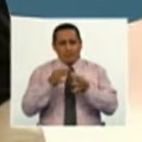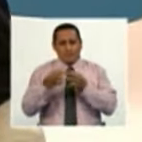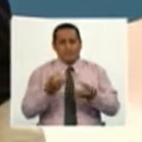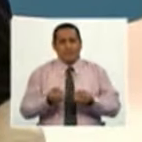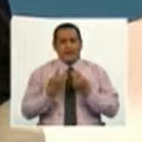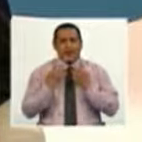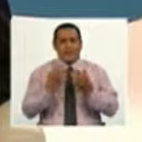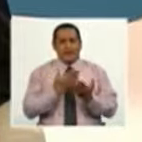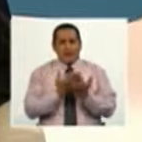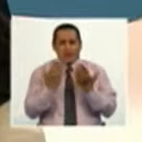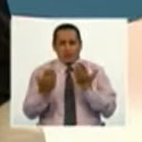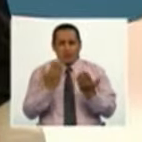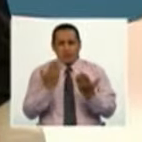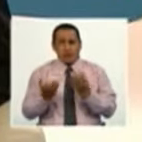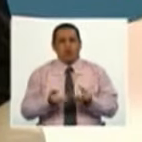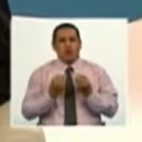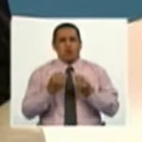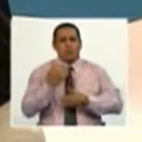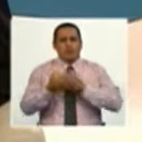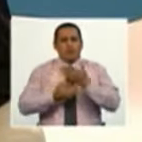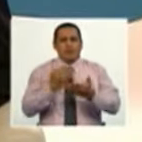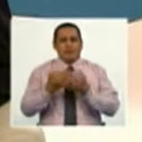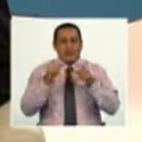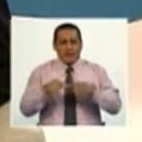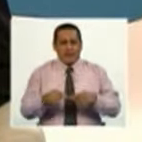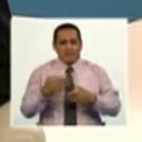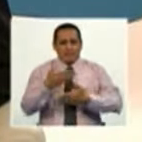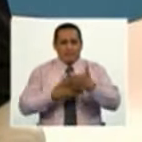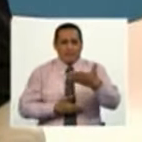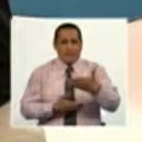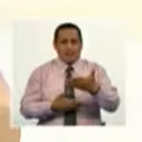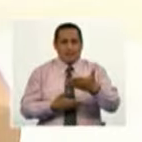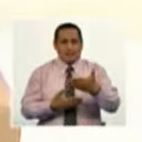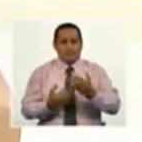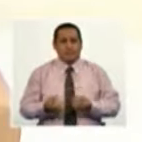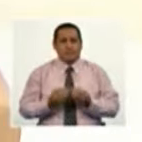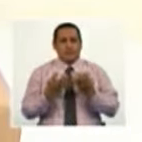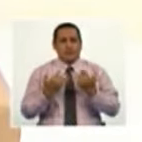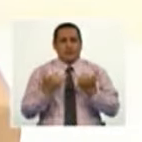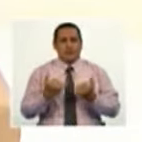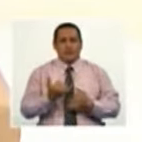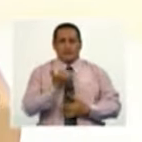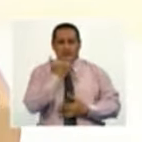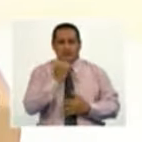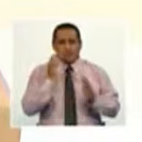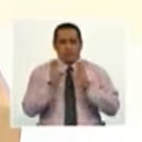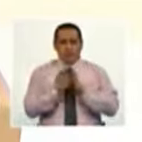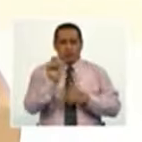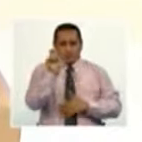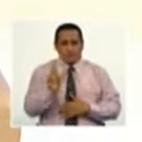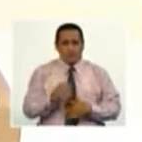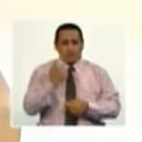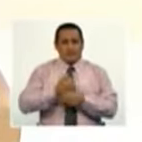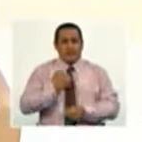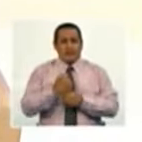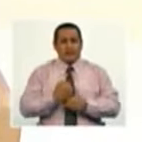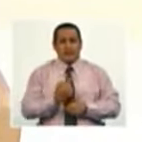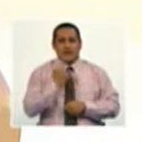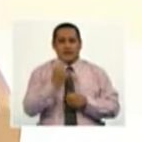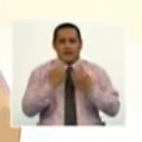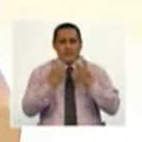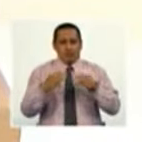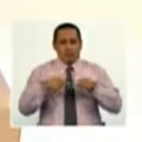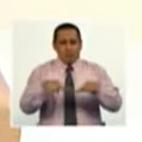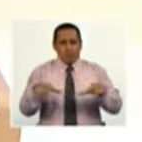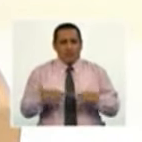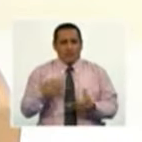televidentes para ver el contexto en el cual se desarrolla este expediente. Ok, lo que ocurre es que este trabajador labora en el